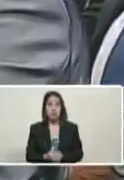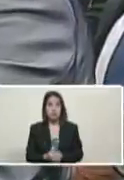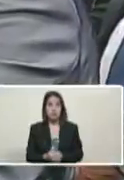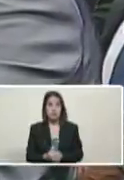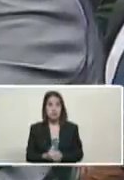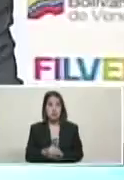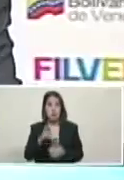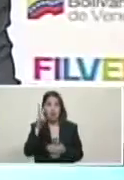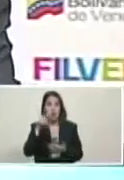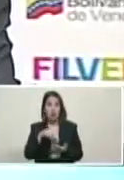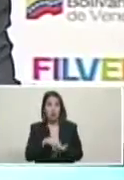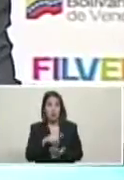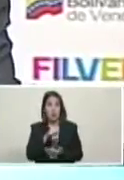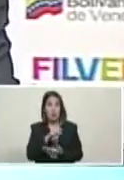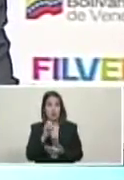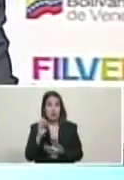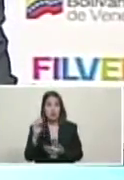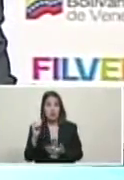2.100 Petro.